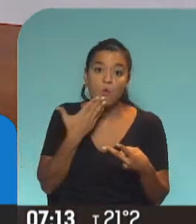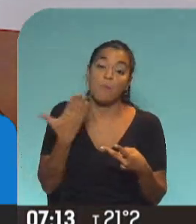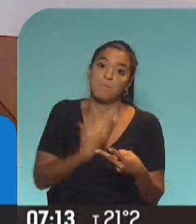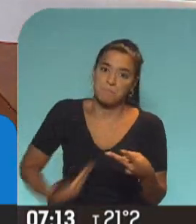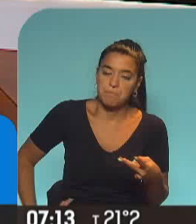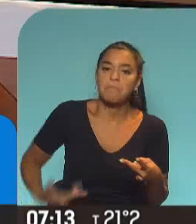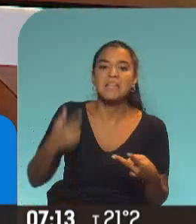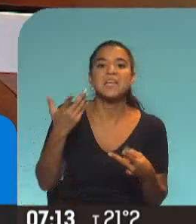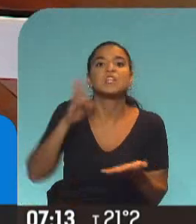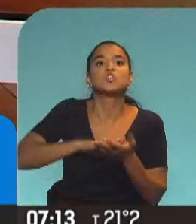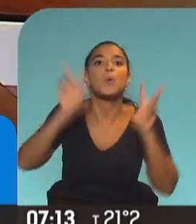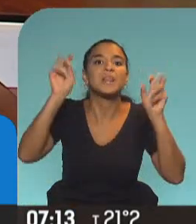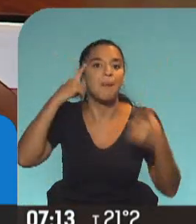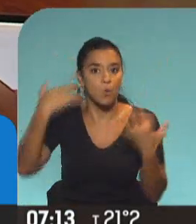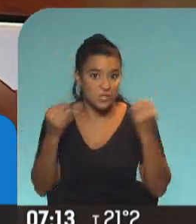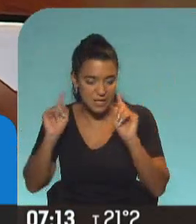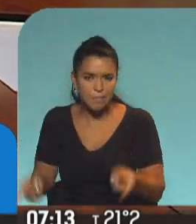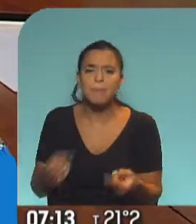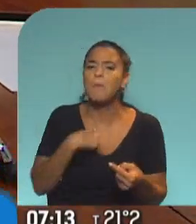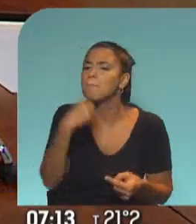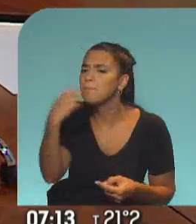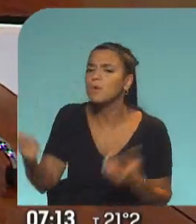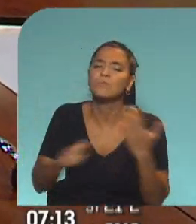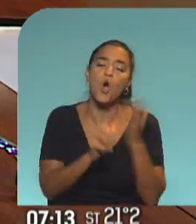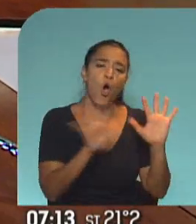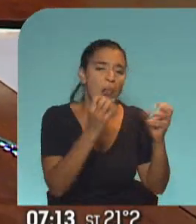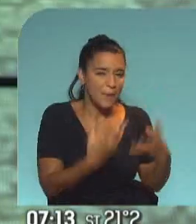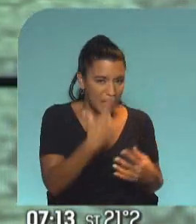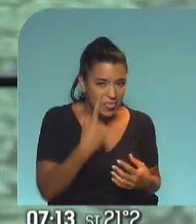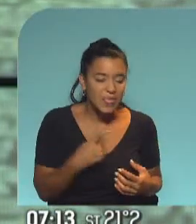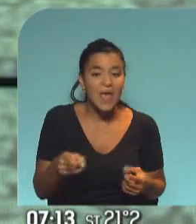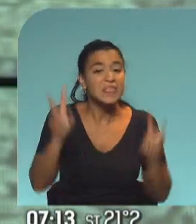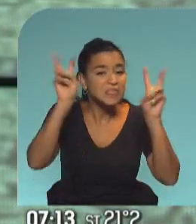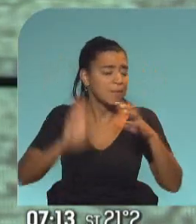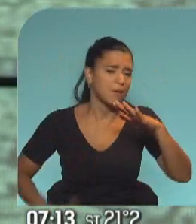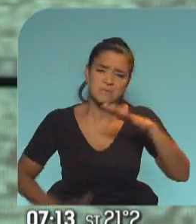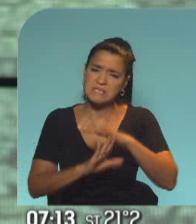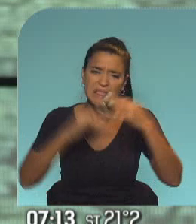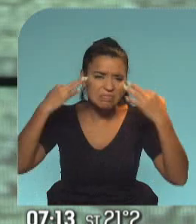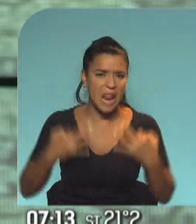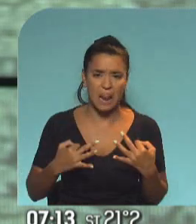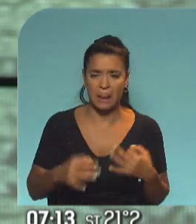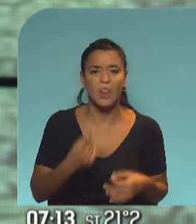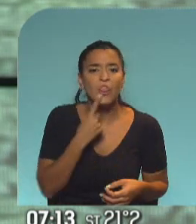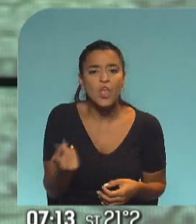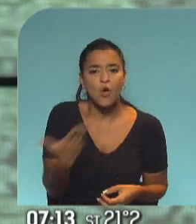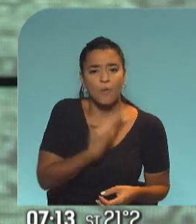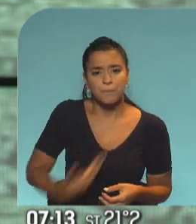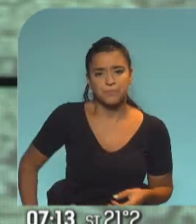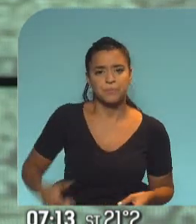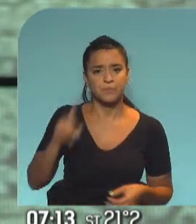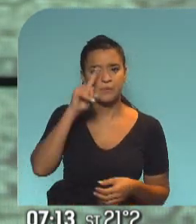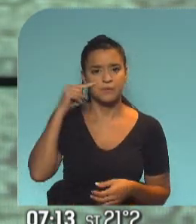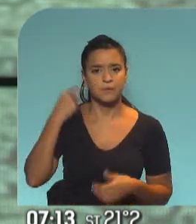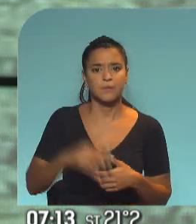sobre la justicia. Flor, ¿qué pasa con la carne? Buenos días, Vera. Y sí, un tema central que mencionó el presidente Alberto